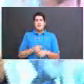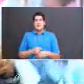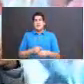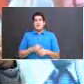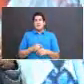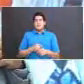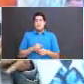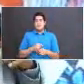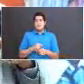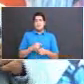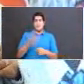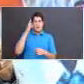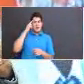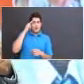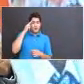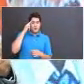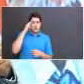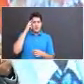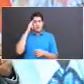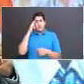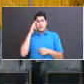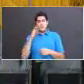Me recuerdo que